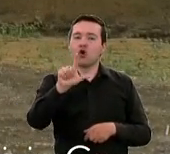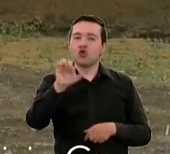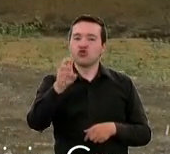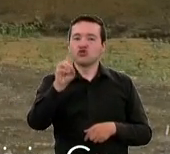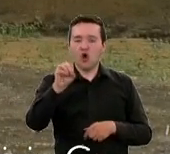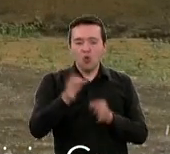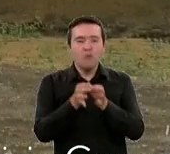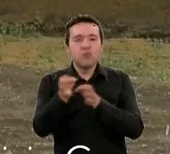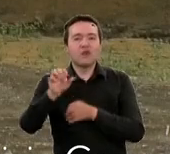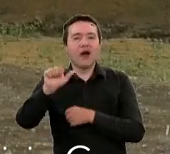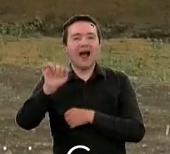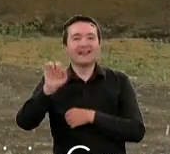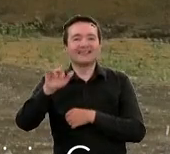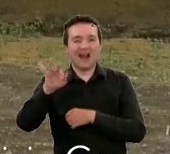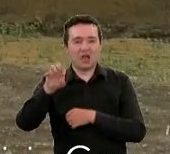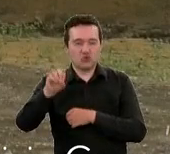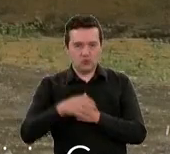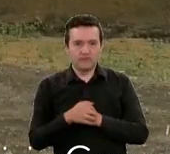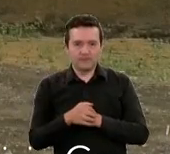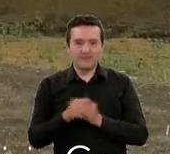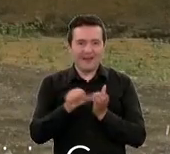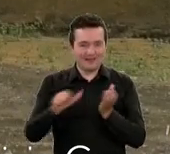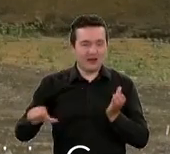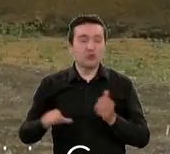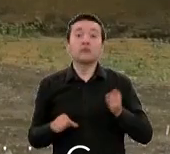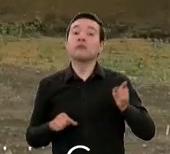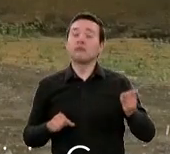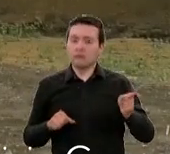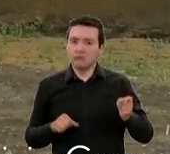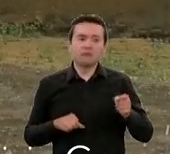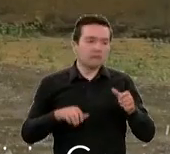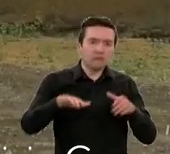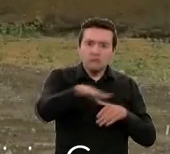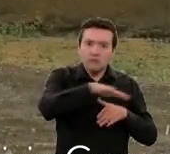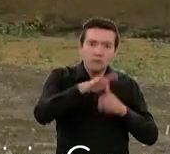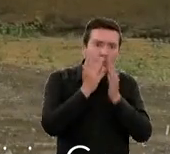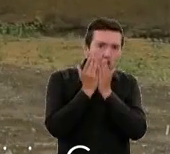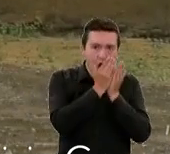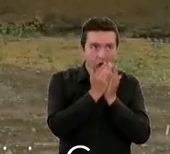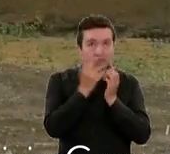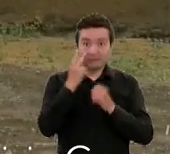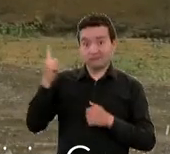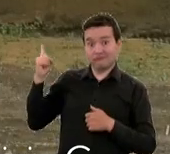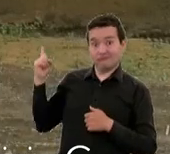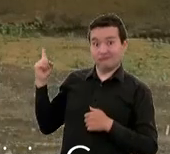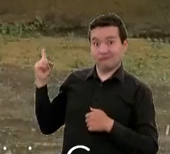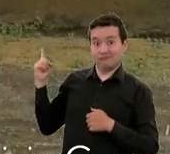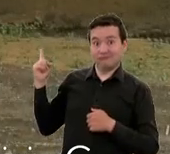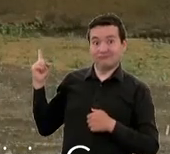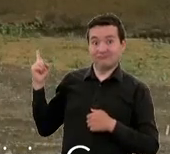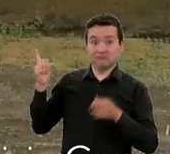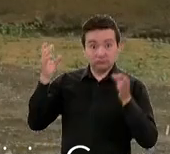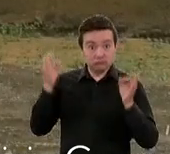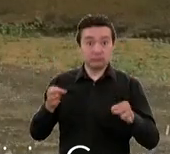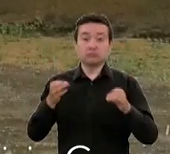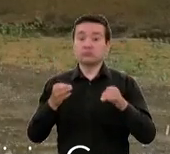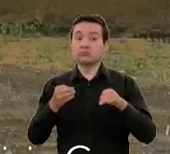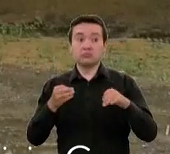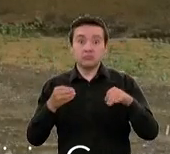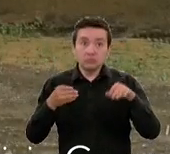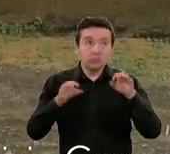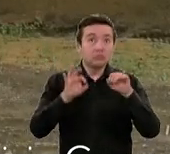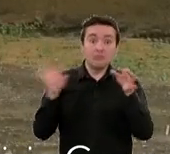Latrato. Pudimos evidenciar que esta escuela, ni siquiera todo el lugar donde estamos en este momento, tiene acceso a internet,